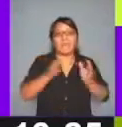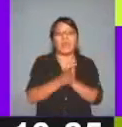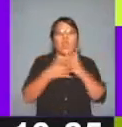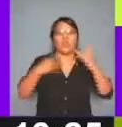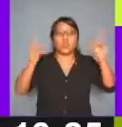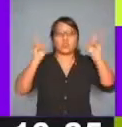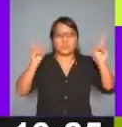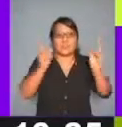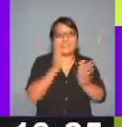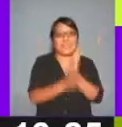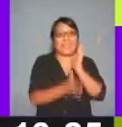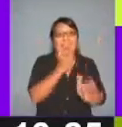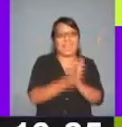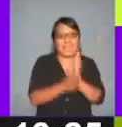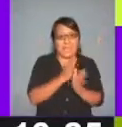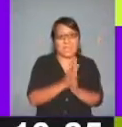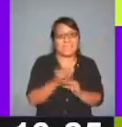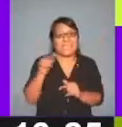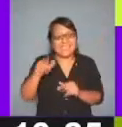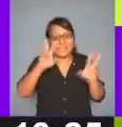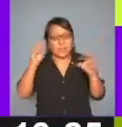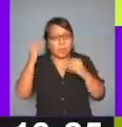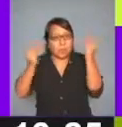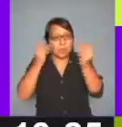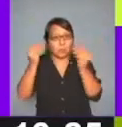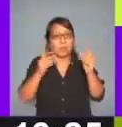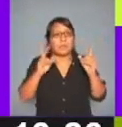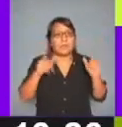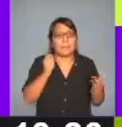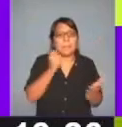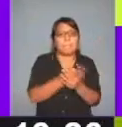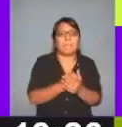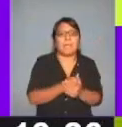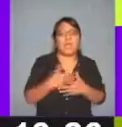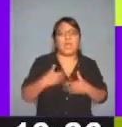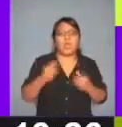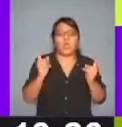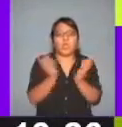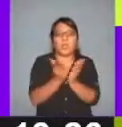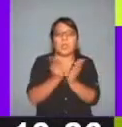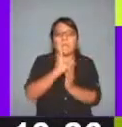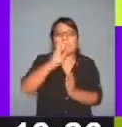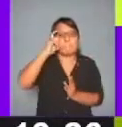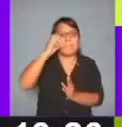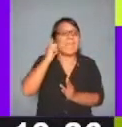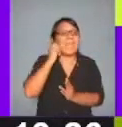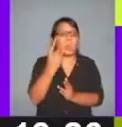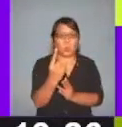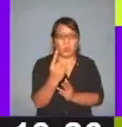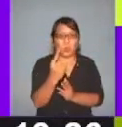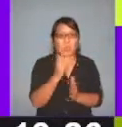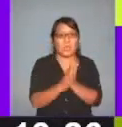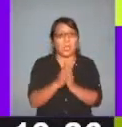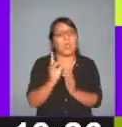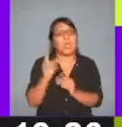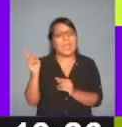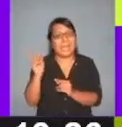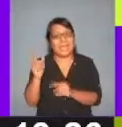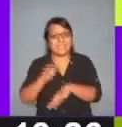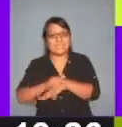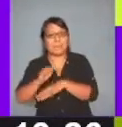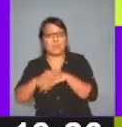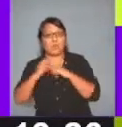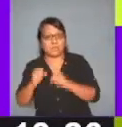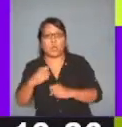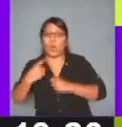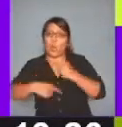preocupaba también lo de lo que pagan los estudiantes por el begup algo que se va a mantener Según dijo Pablo sachino lo